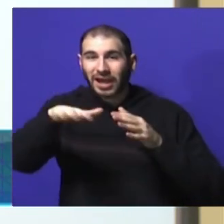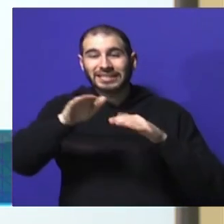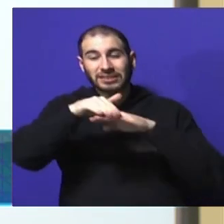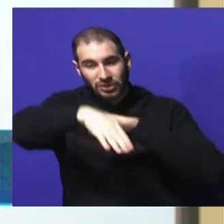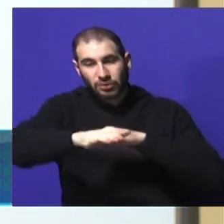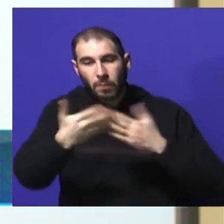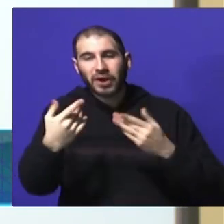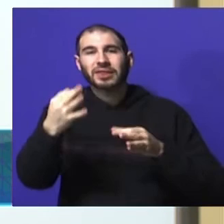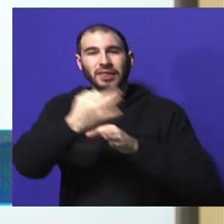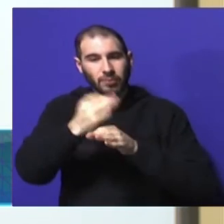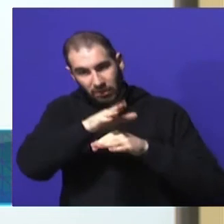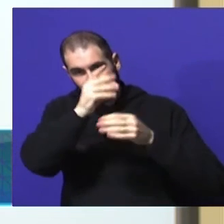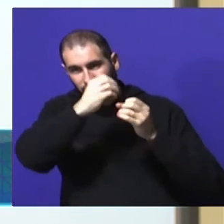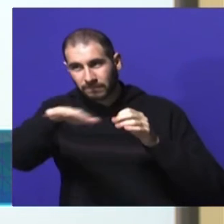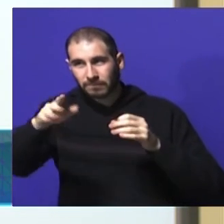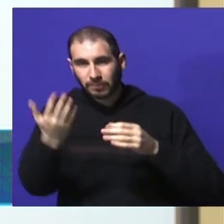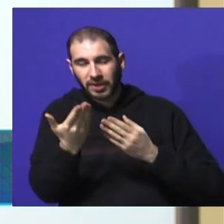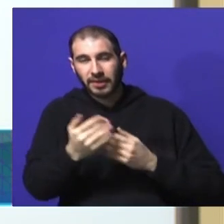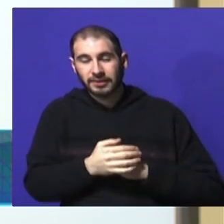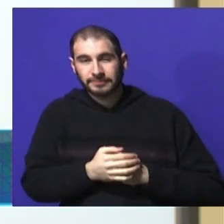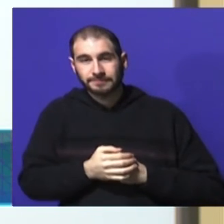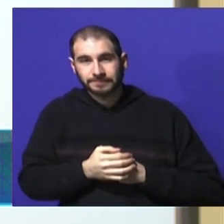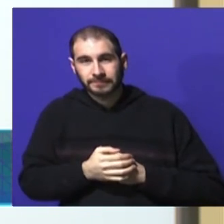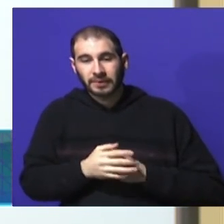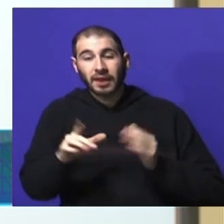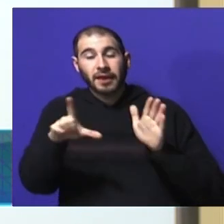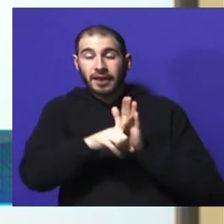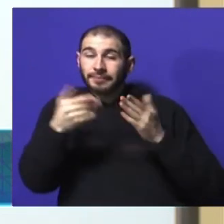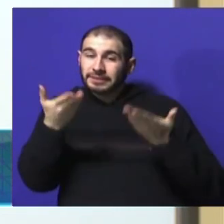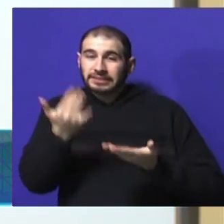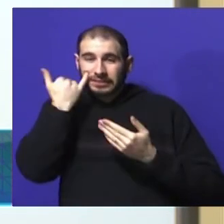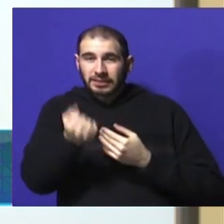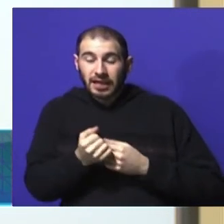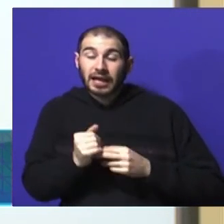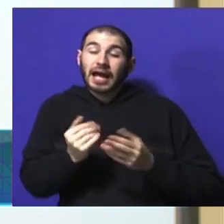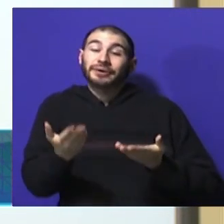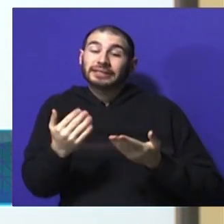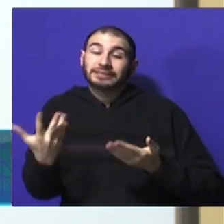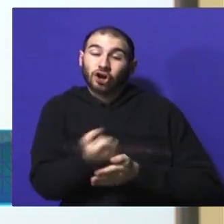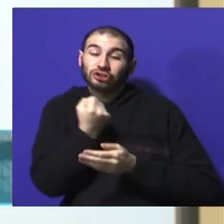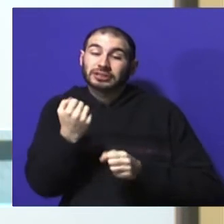a escuelas. Así que bueno, la ley está presentada. El tema es lograr